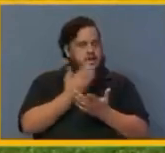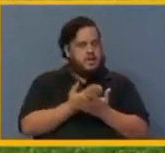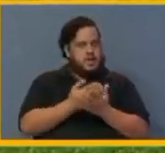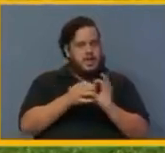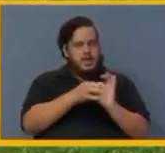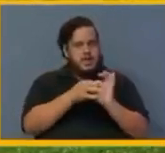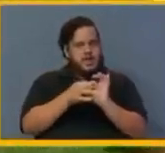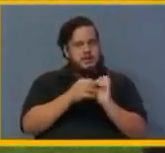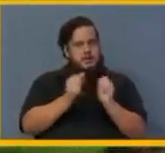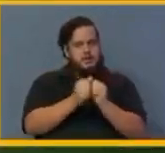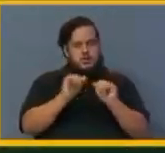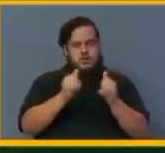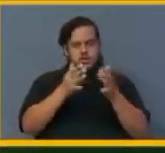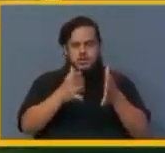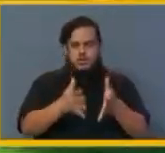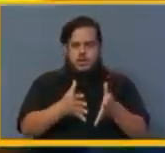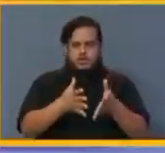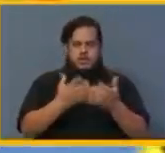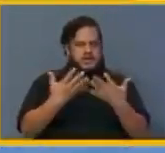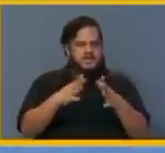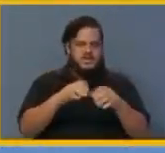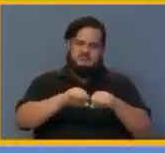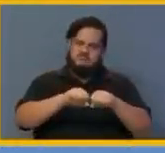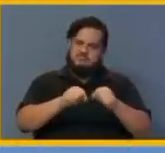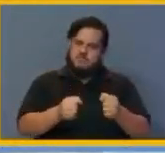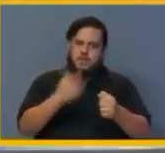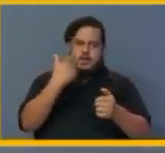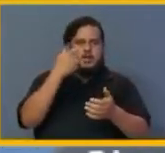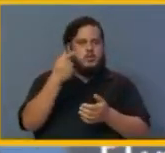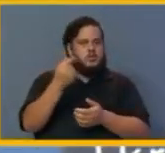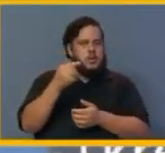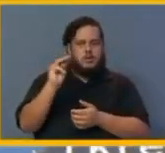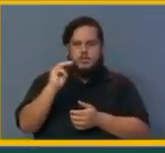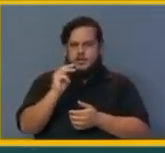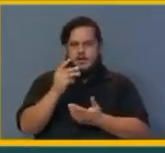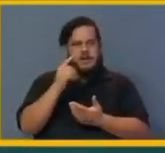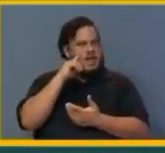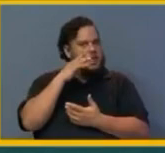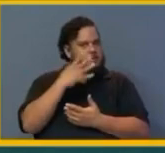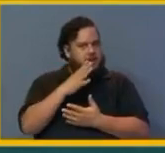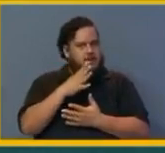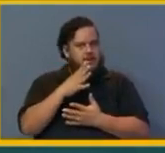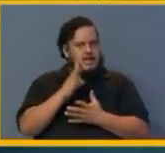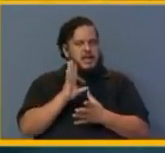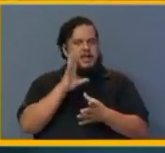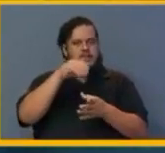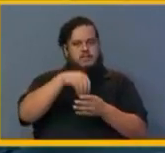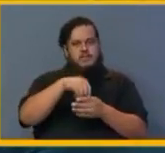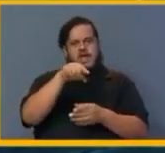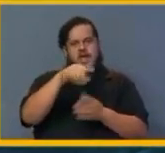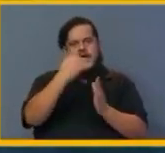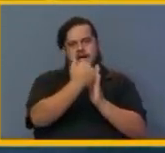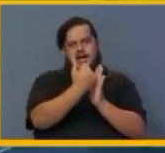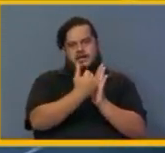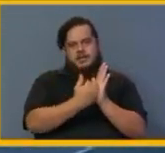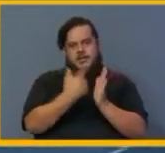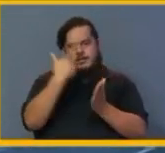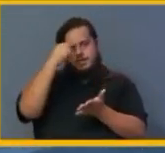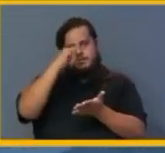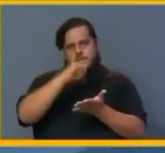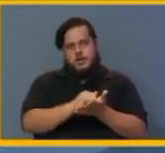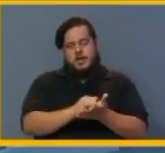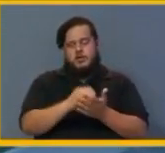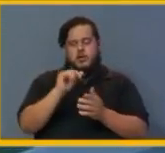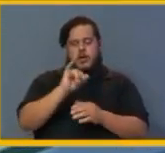el camerino estaba rota. Y Gustavo Martínez aparentemente se une a esta lista. Y es por eso que en esta primera